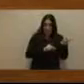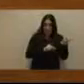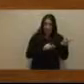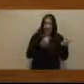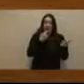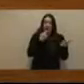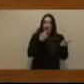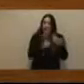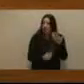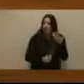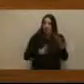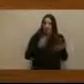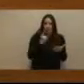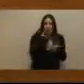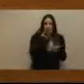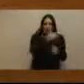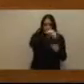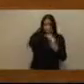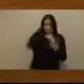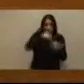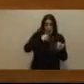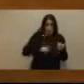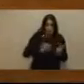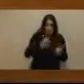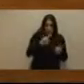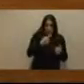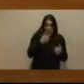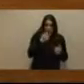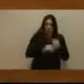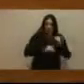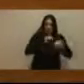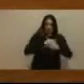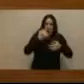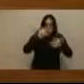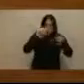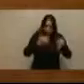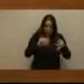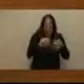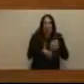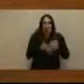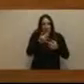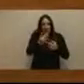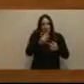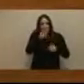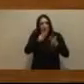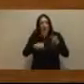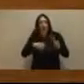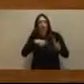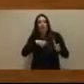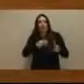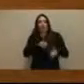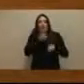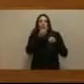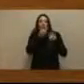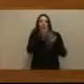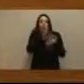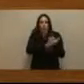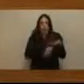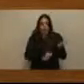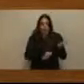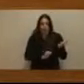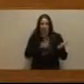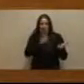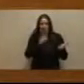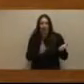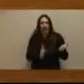ratificarse íntegramente en el contenido del primero, simplemente estos funcionarios relatan cómo el actual gerente